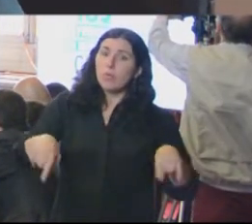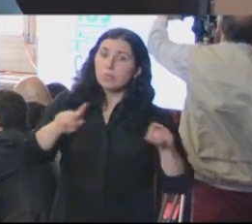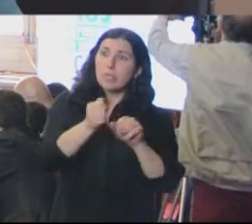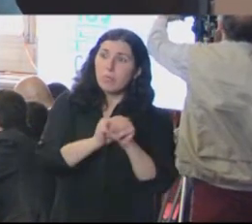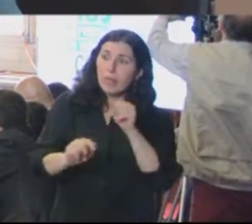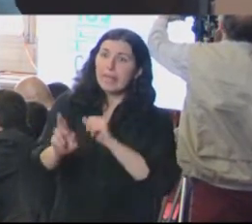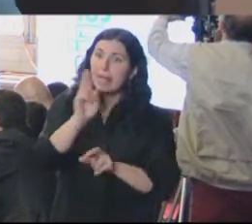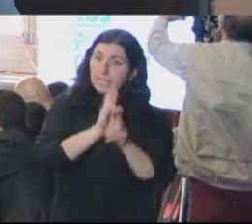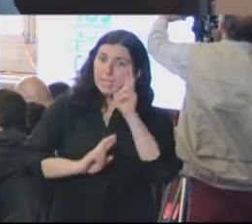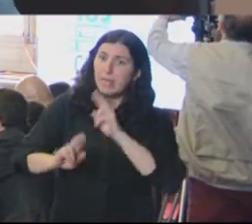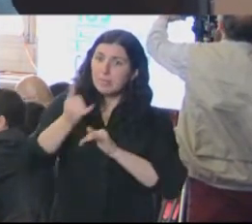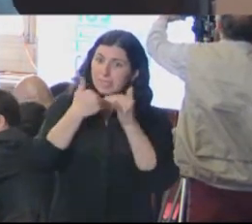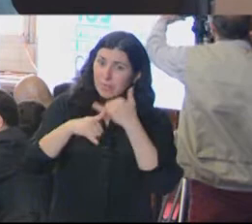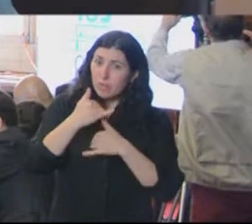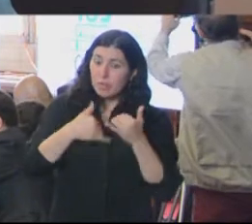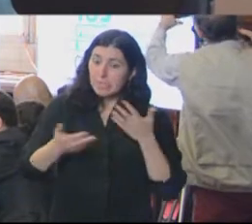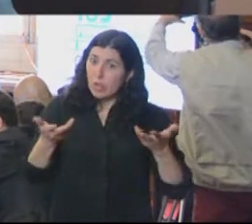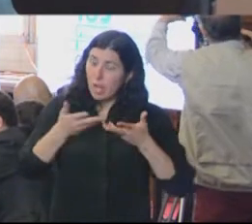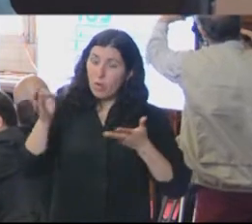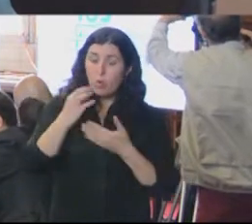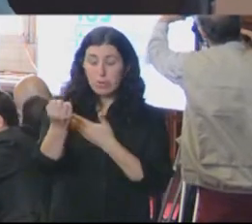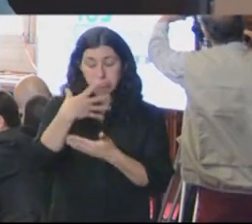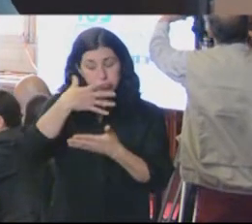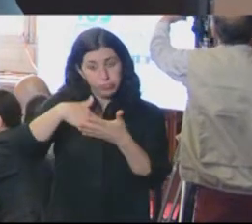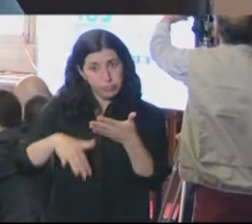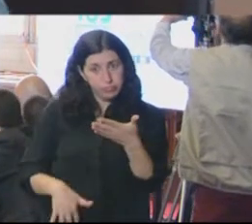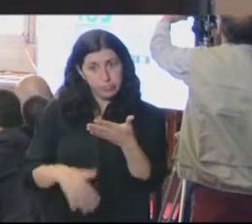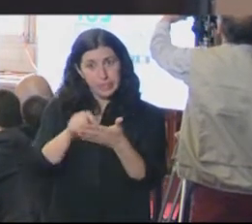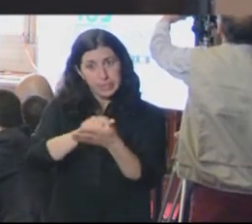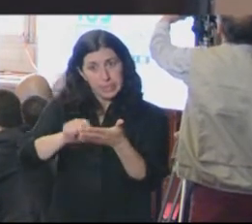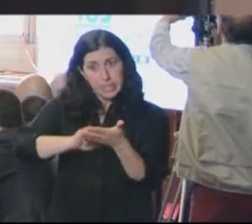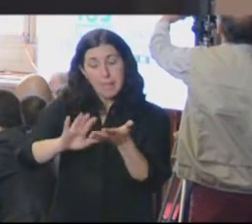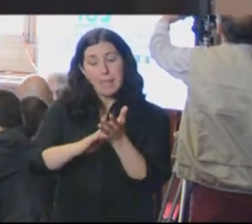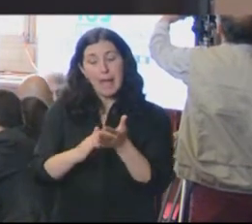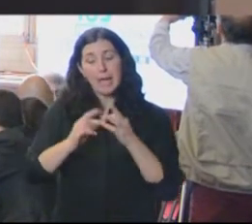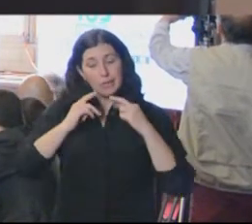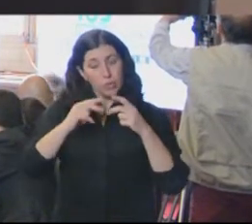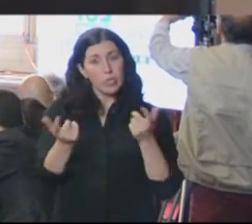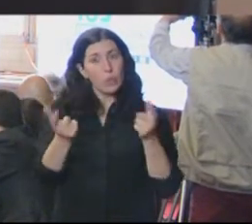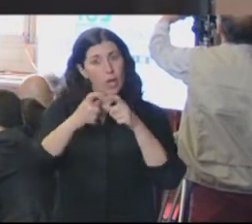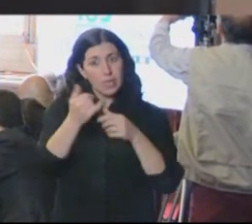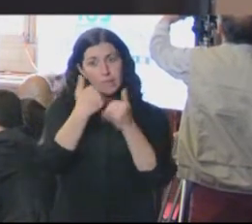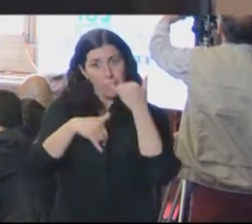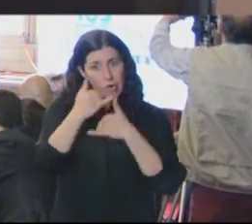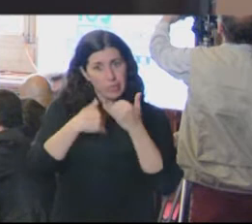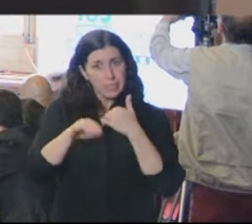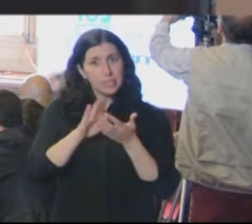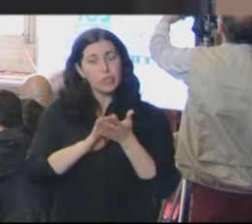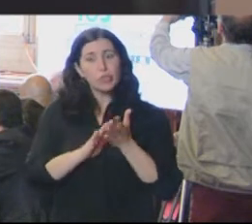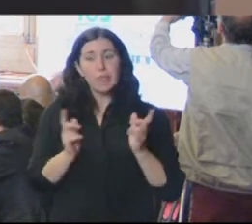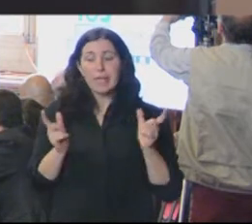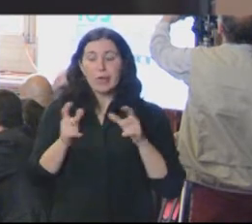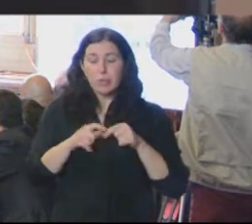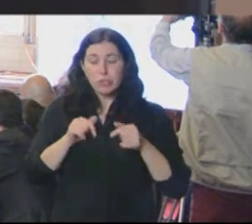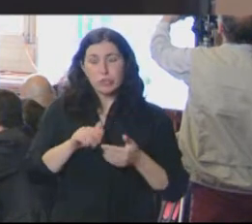información ahora o por escrito también para que mantengan informada a la Comisión Interamericana sobre el